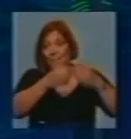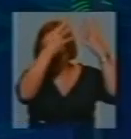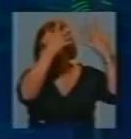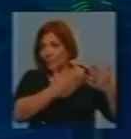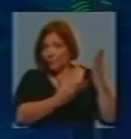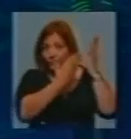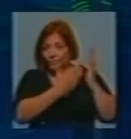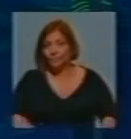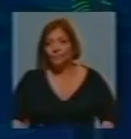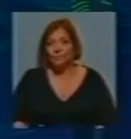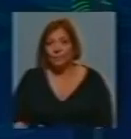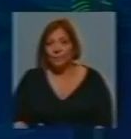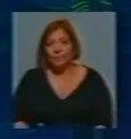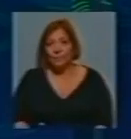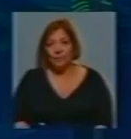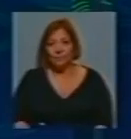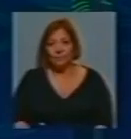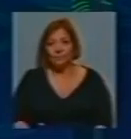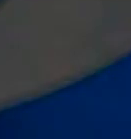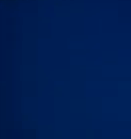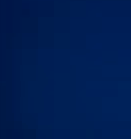cotización de las principales monedas.